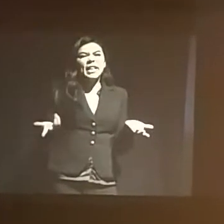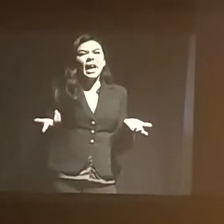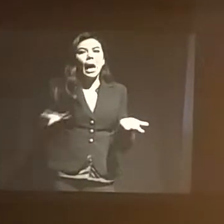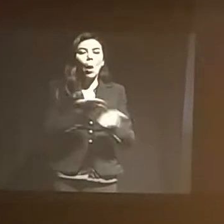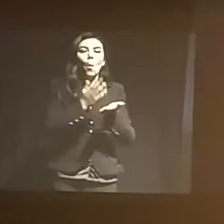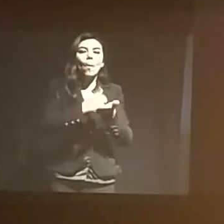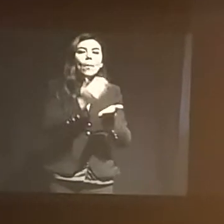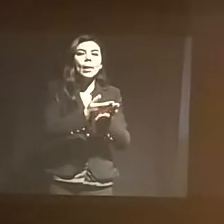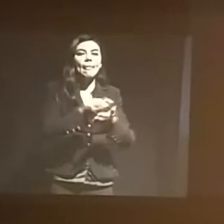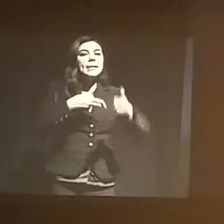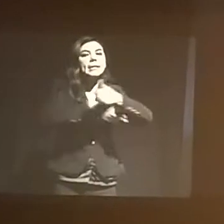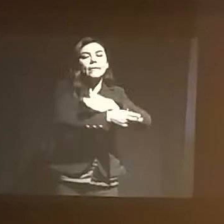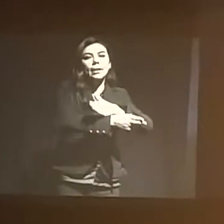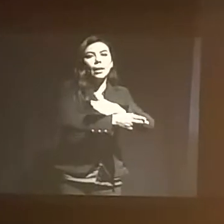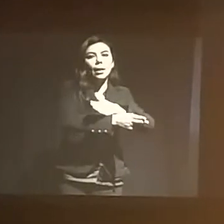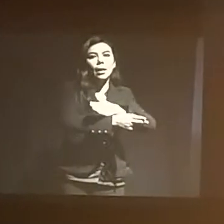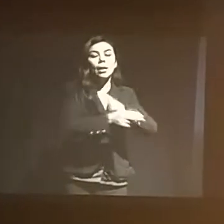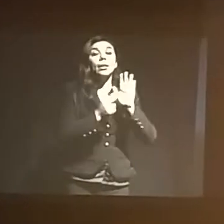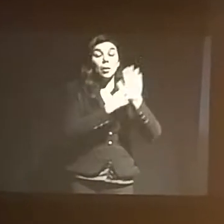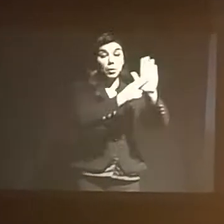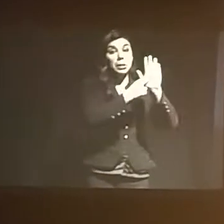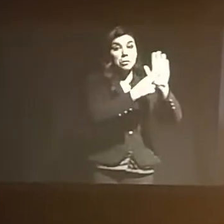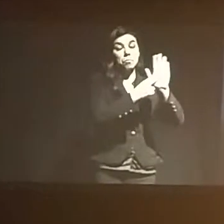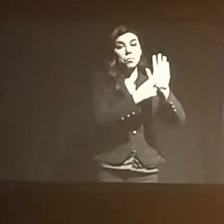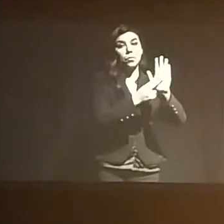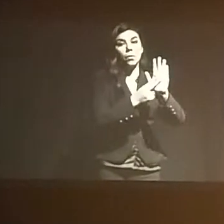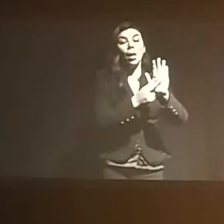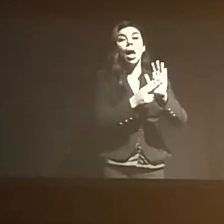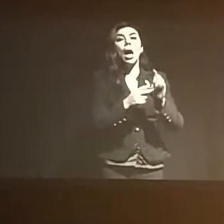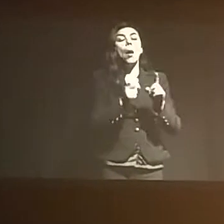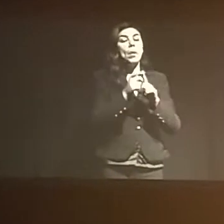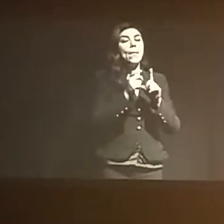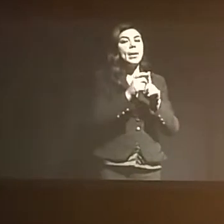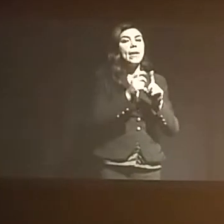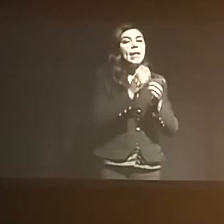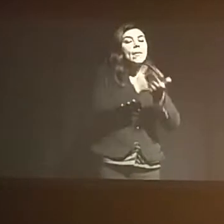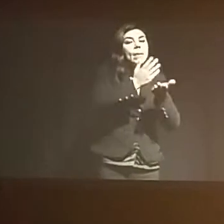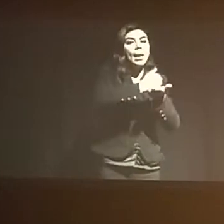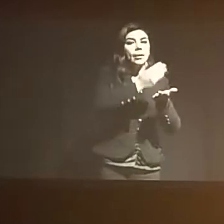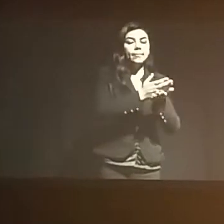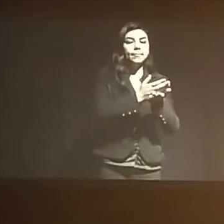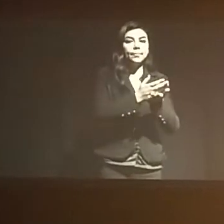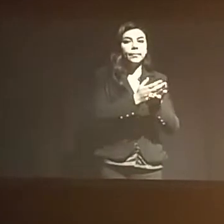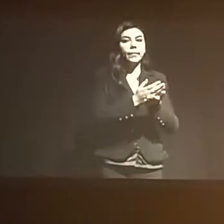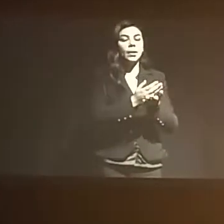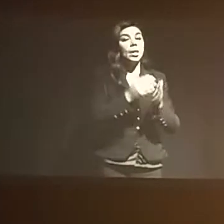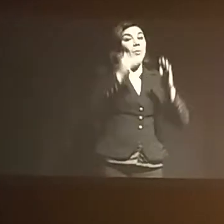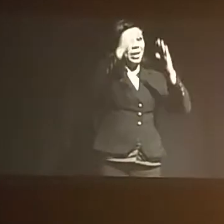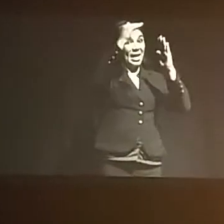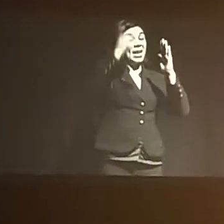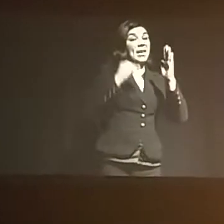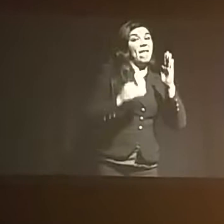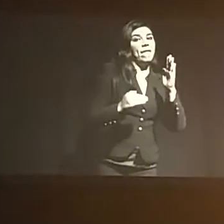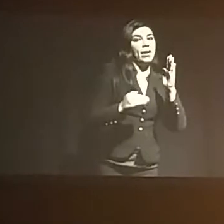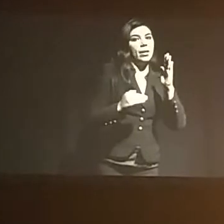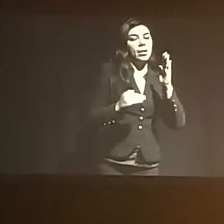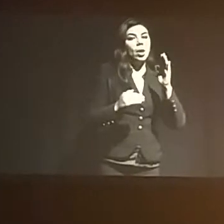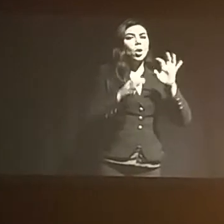de accesibilidad y que también lo presentaron los colegas antes en el concepto de plan. Acá tenemos que irnos de arriba a abajo. Así, igual